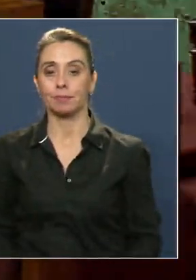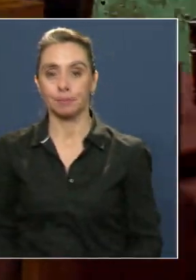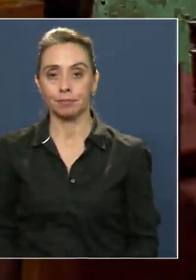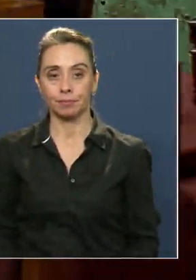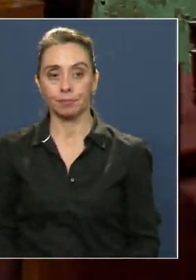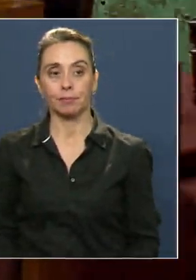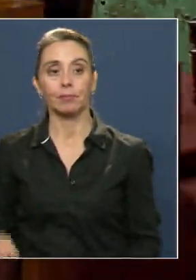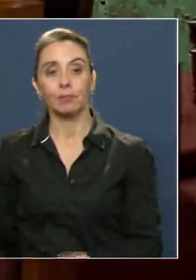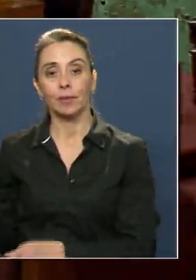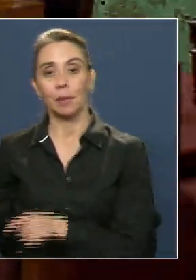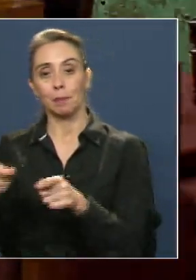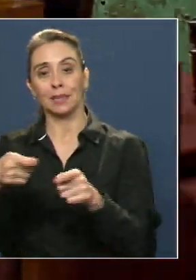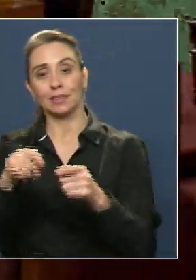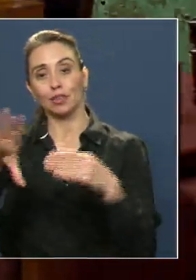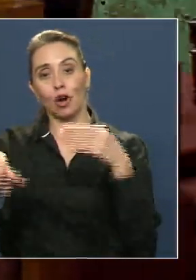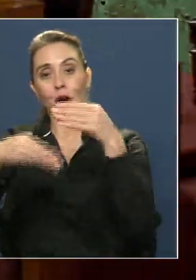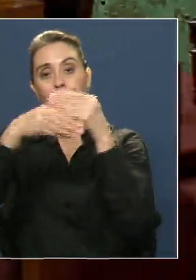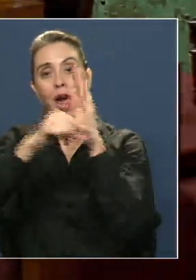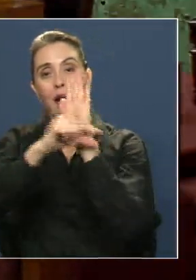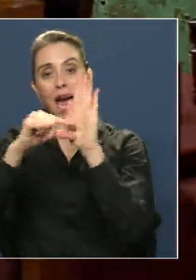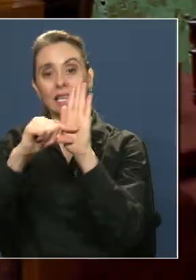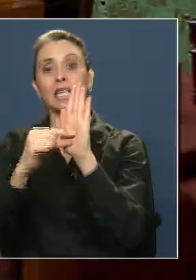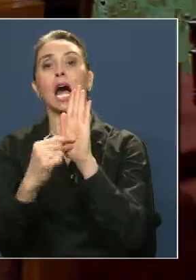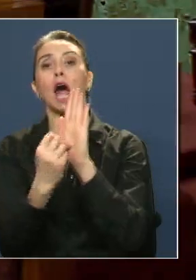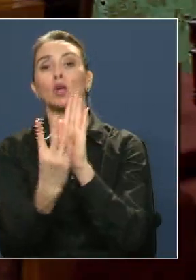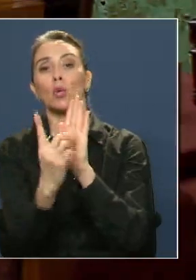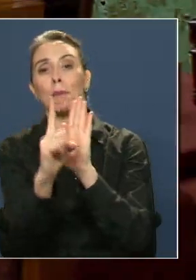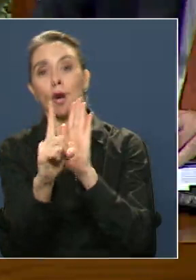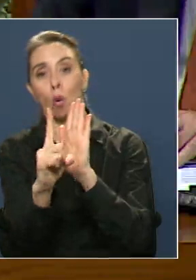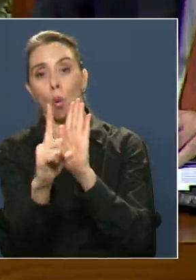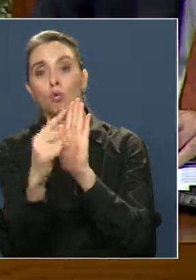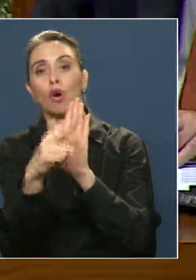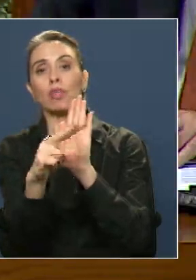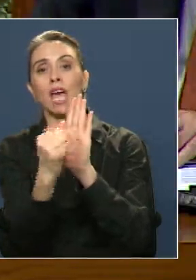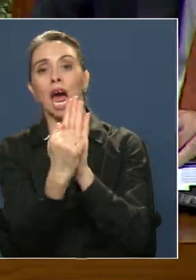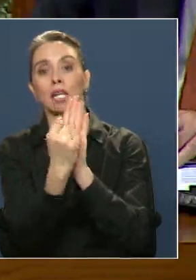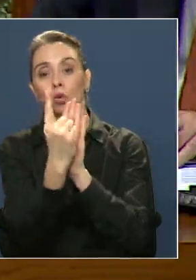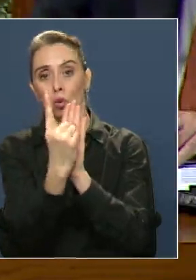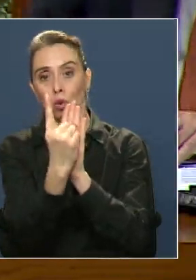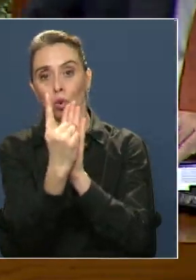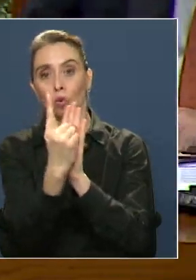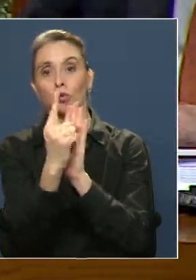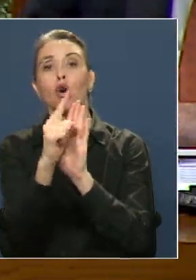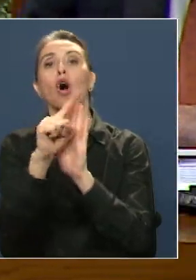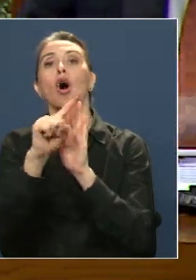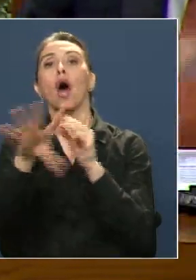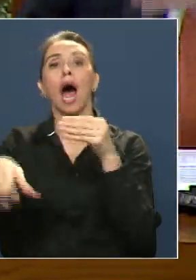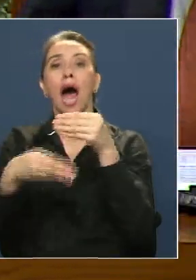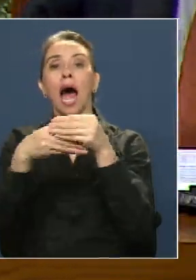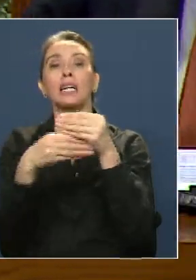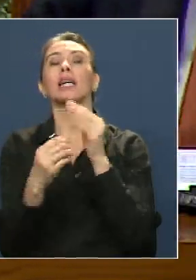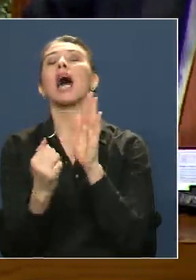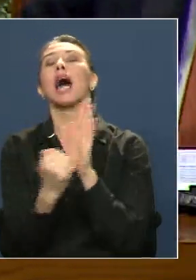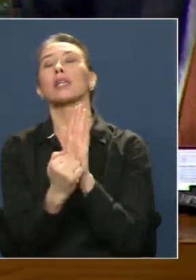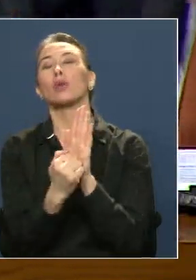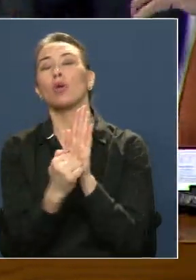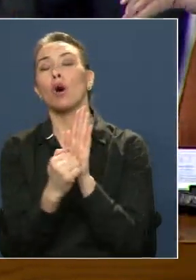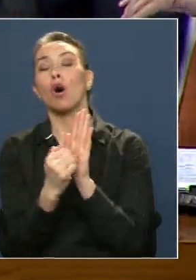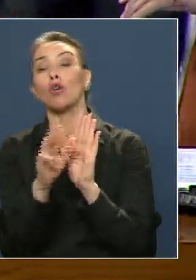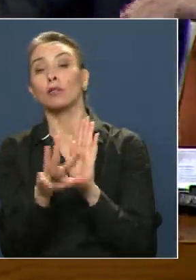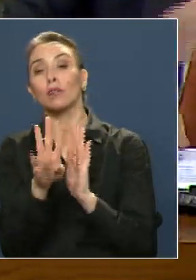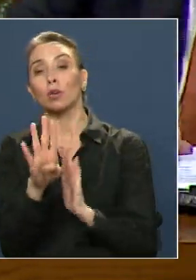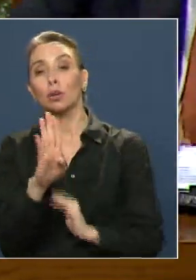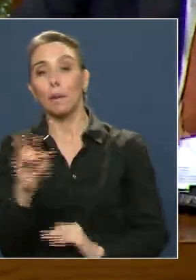La indicación es para agregar en el numeral 1 del artículo 1, que incorpora el artículo 94 bis, entre la